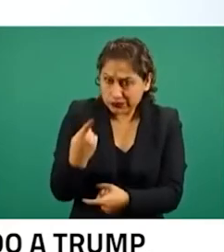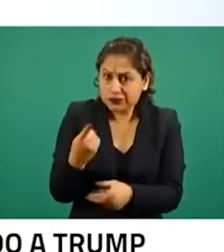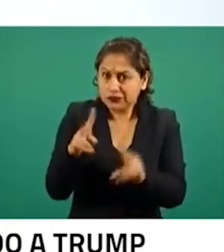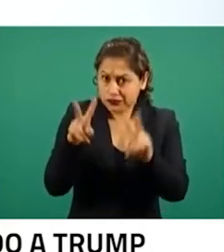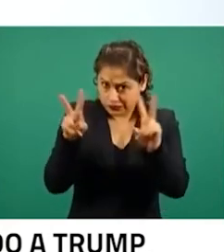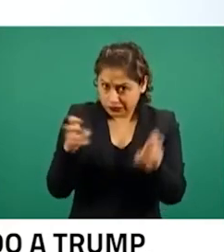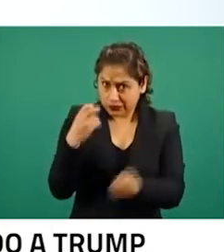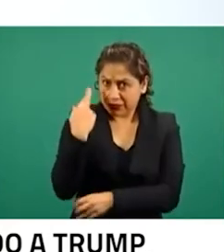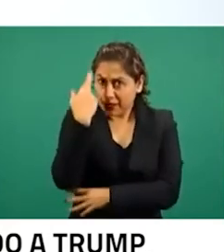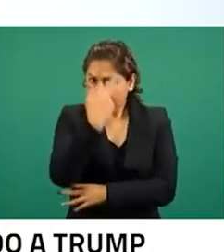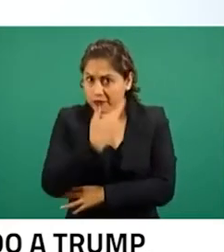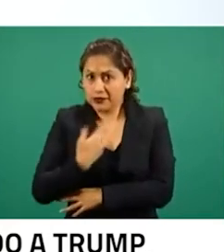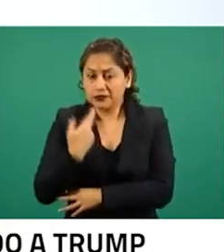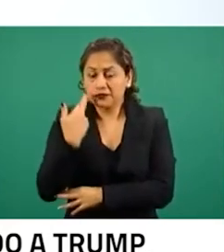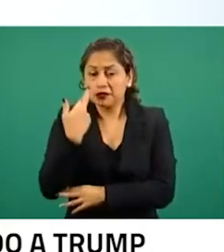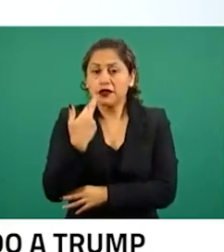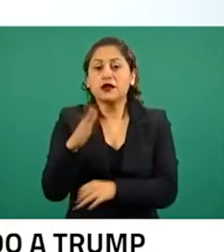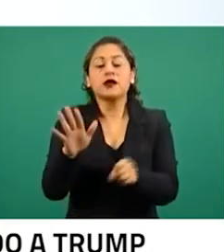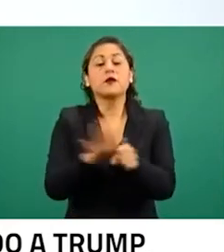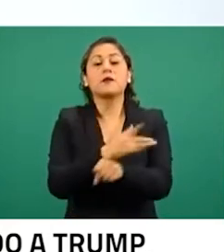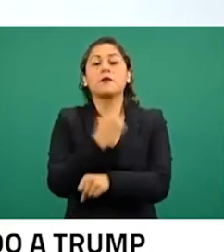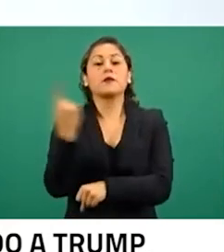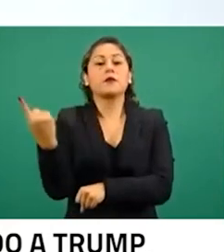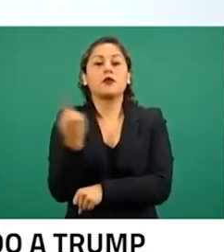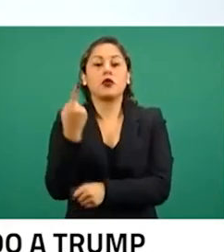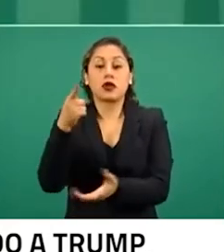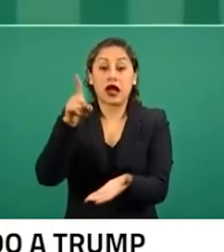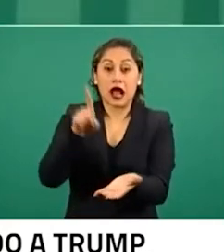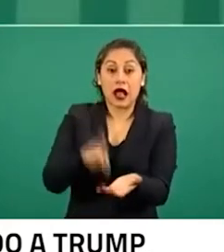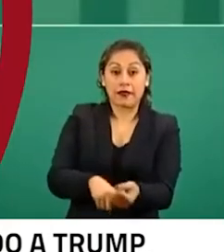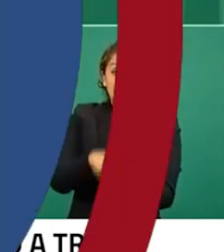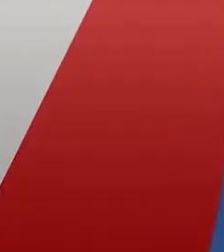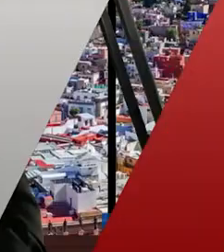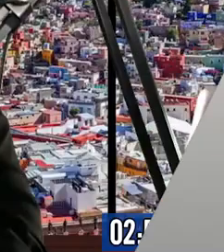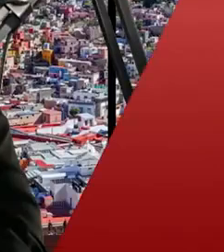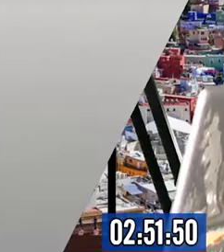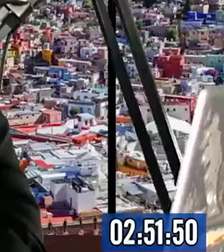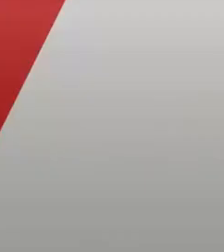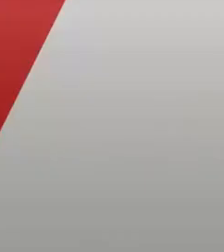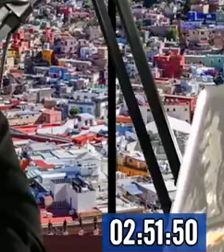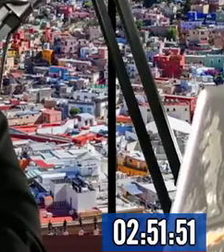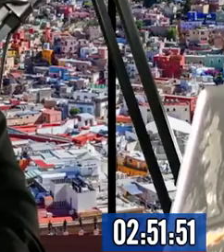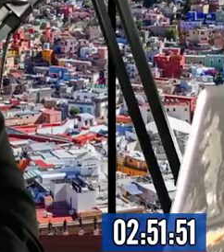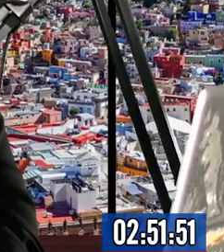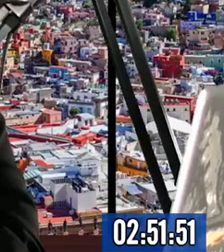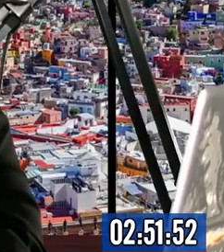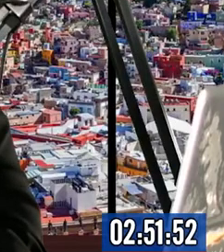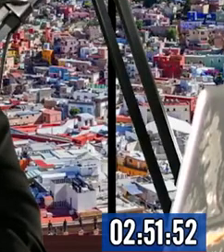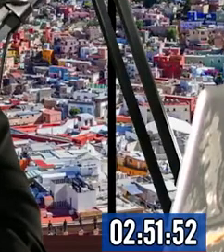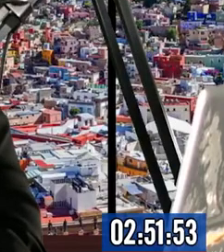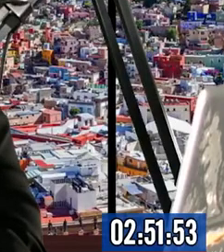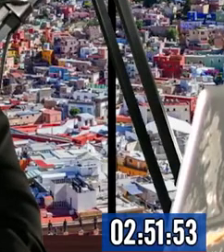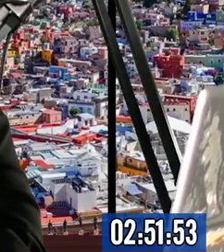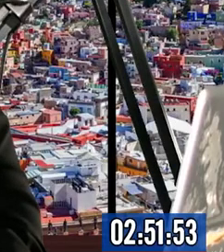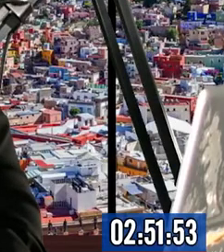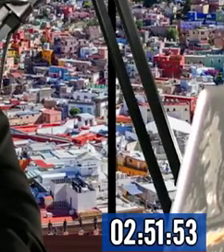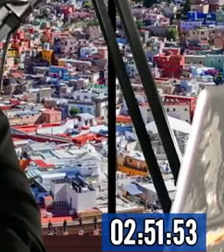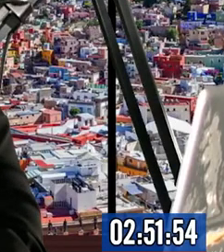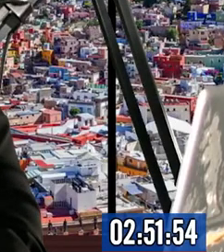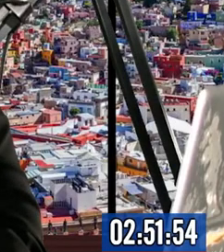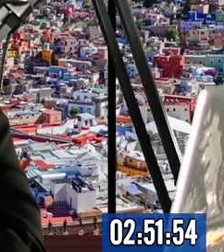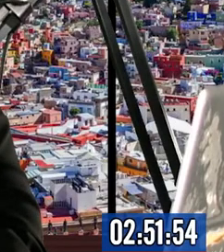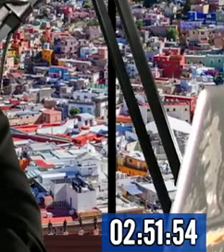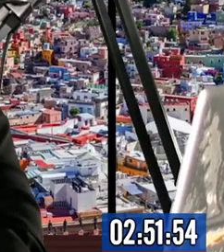si se censura en las redes sociales, ¿qué va a quedar? Bueno, es muy interesante